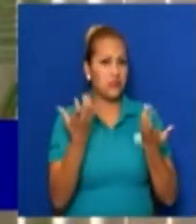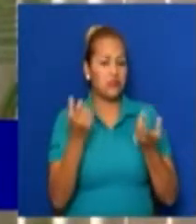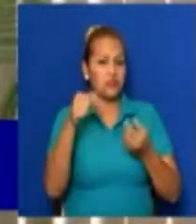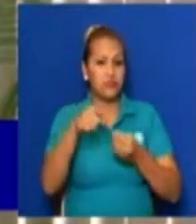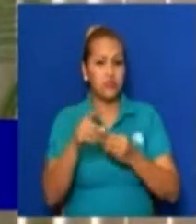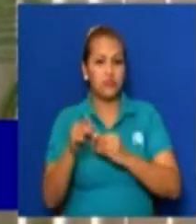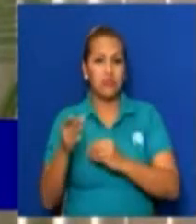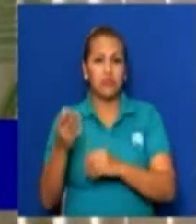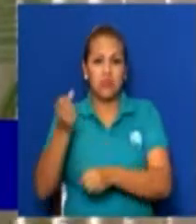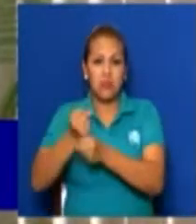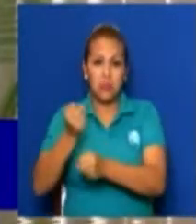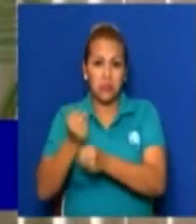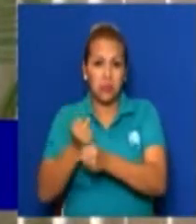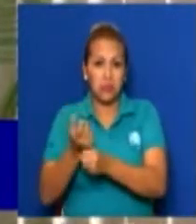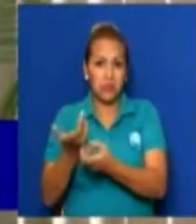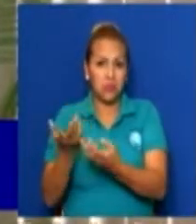pobreza